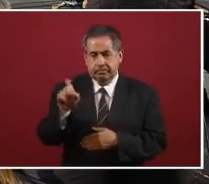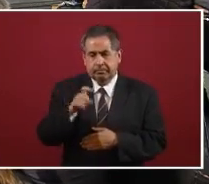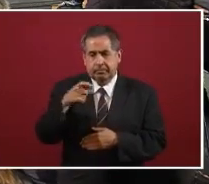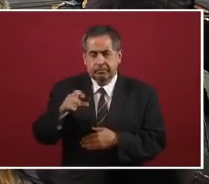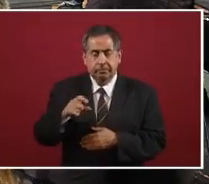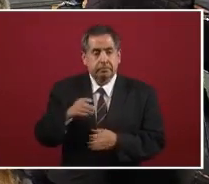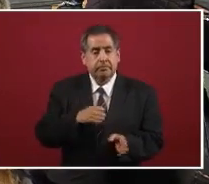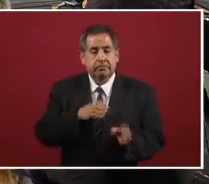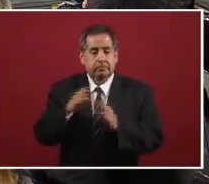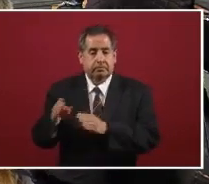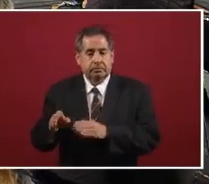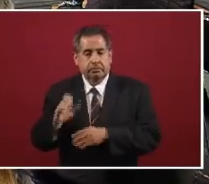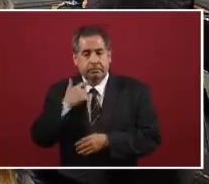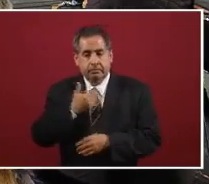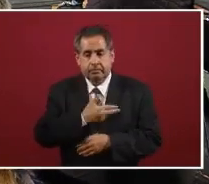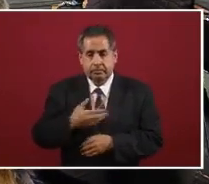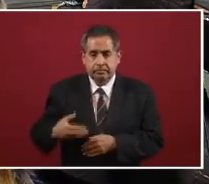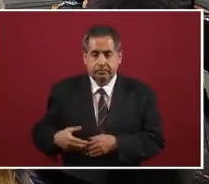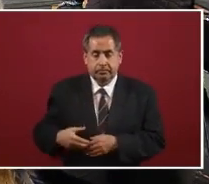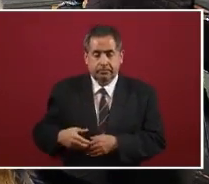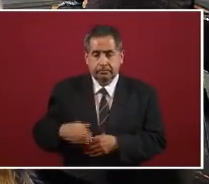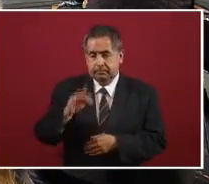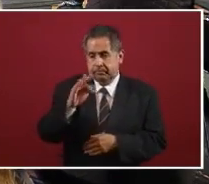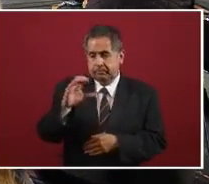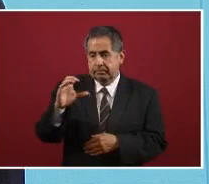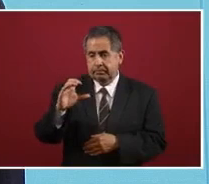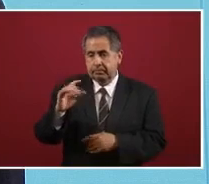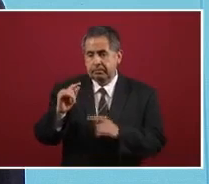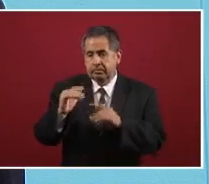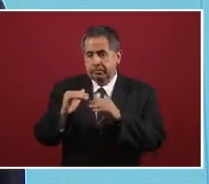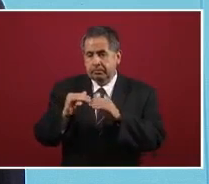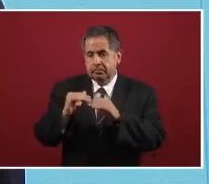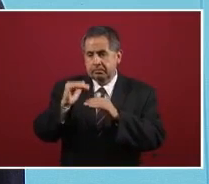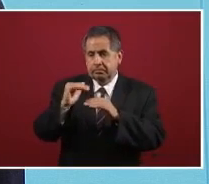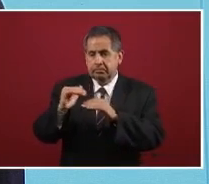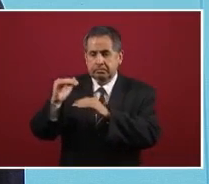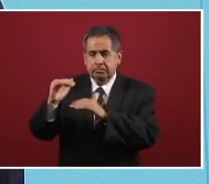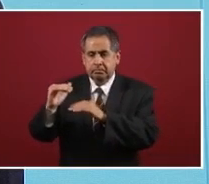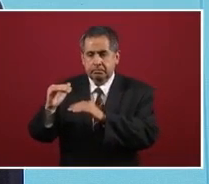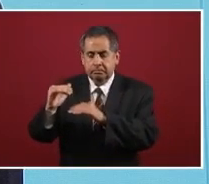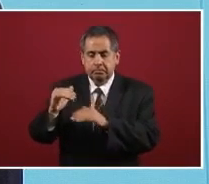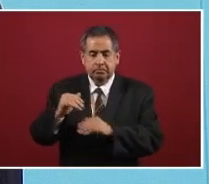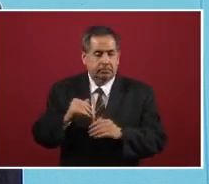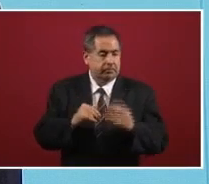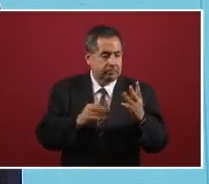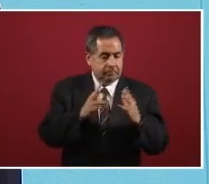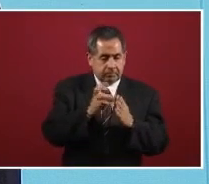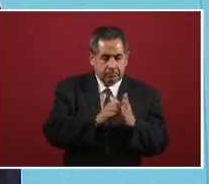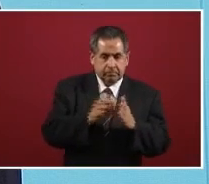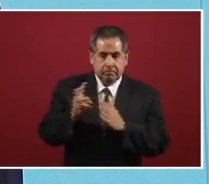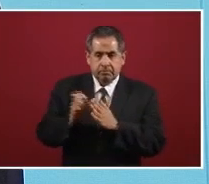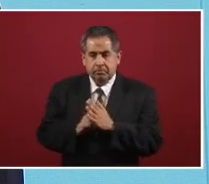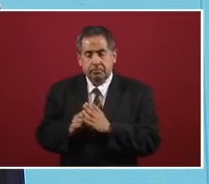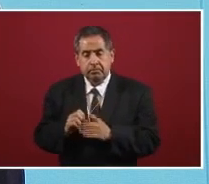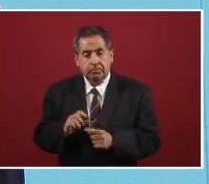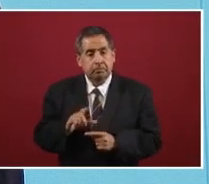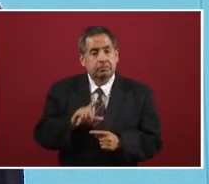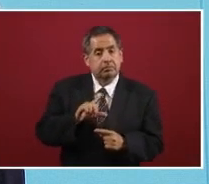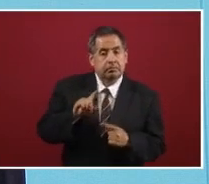Calderón, es que hubo aumento en los dos primeros trimestres, pero